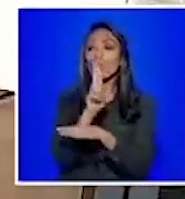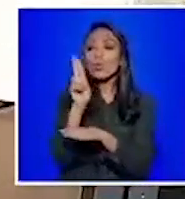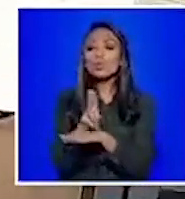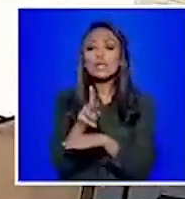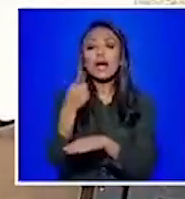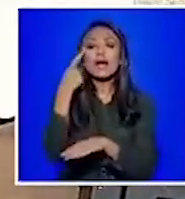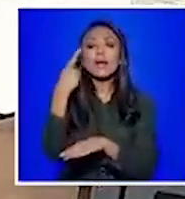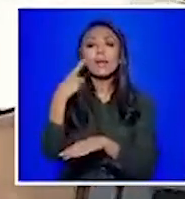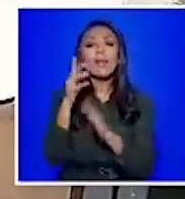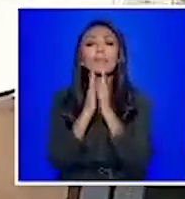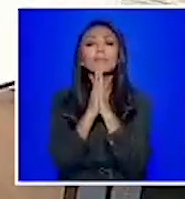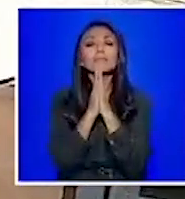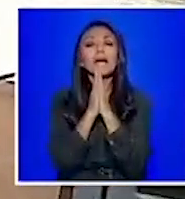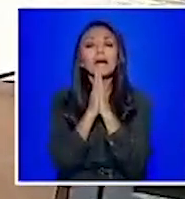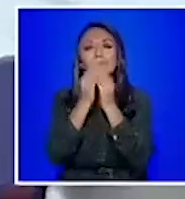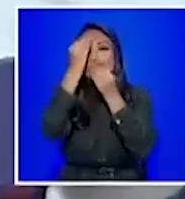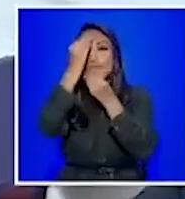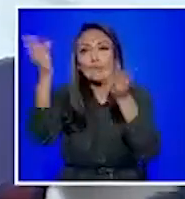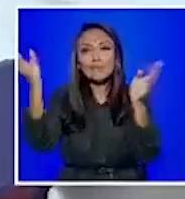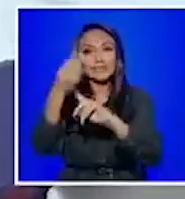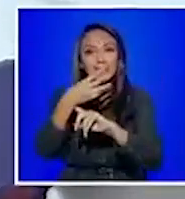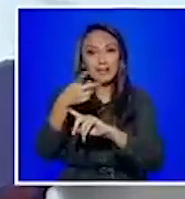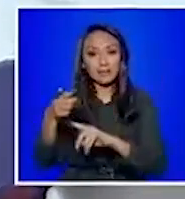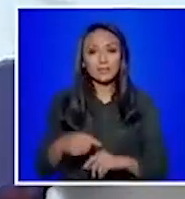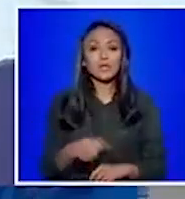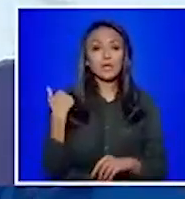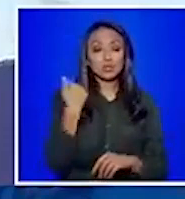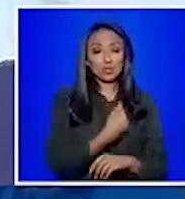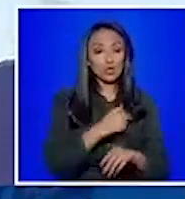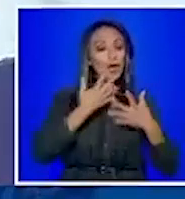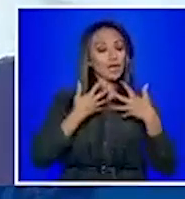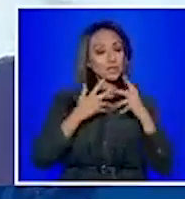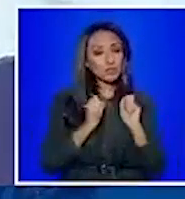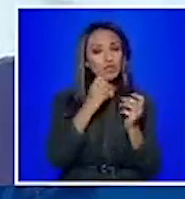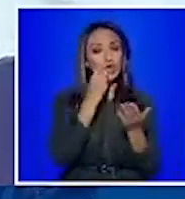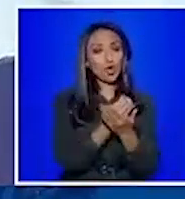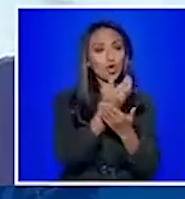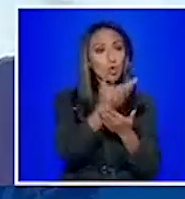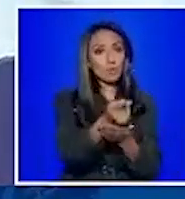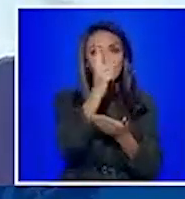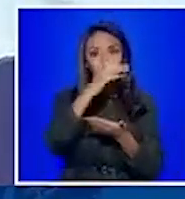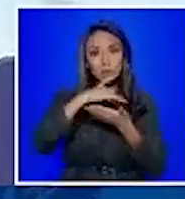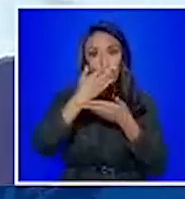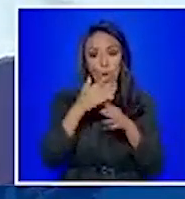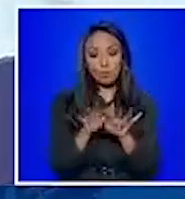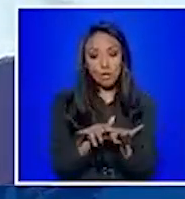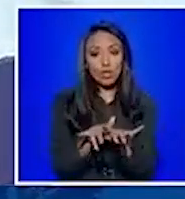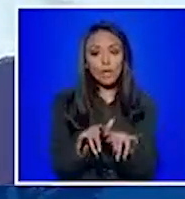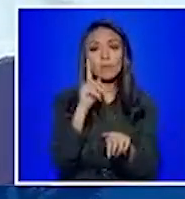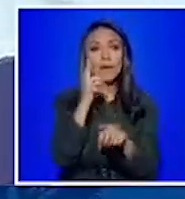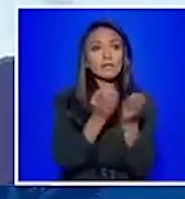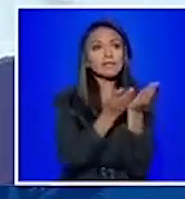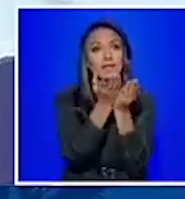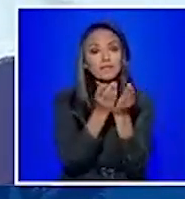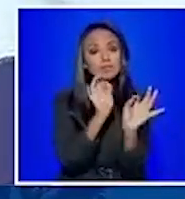misas por redes sociales hicimos un esfuerzo por conseguir un equipito que nos sirva para servir mejor y eso lo que se